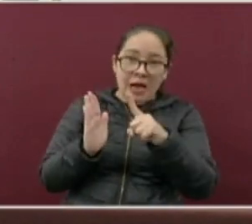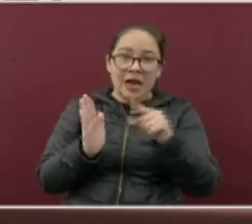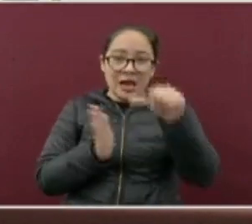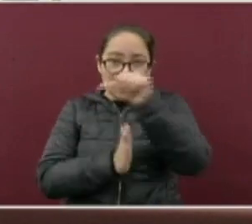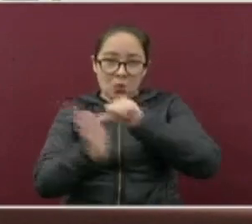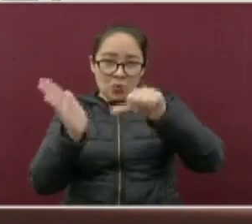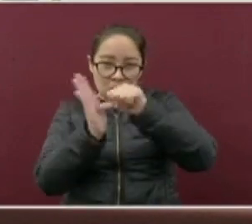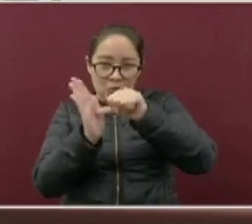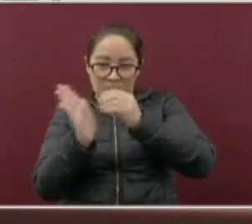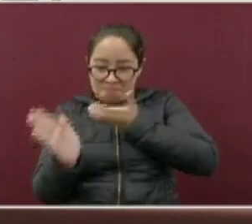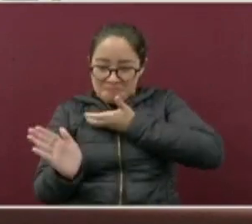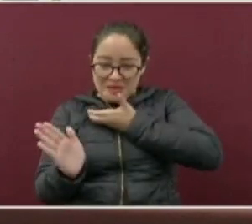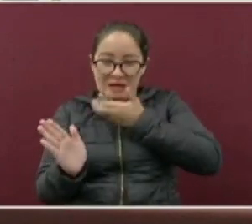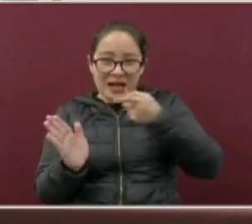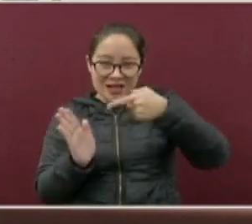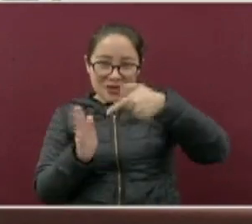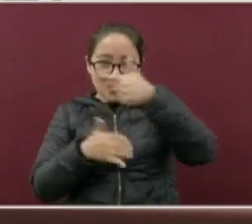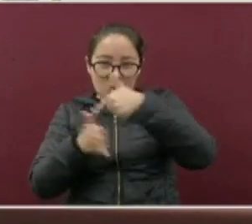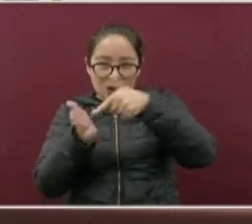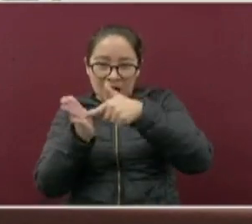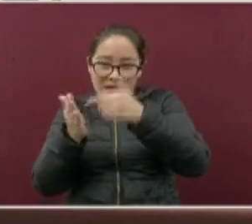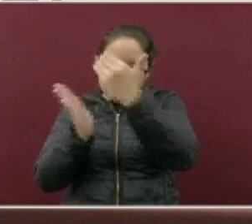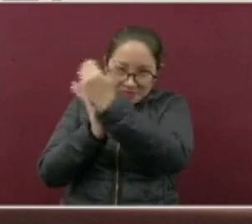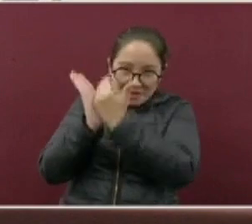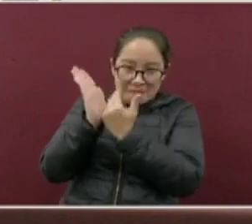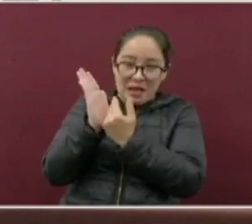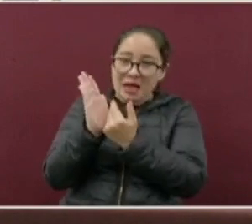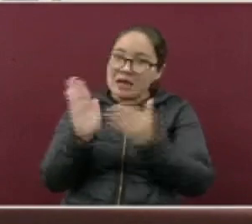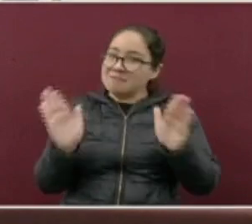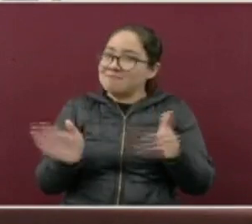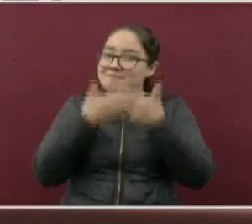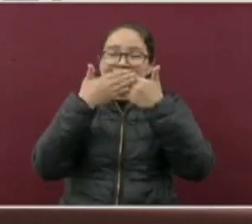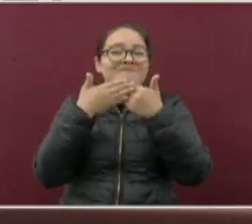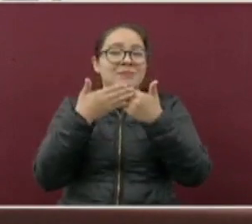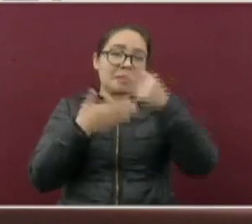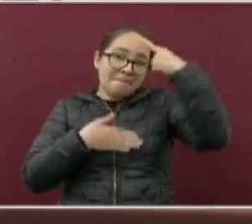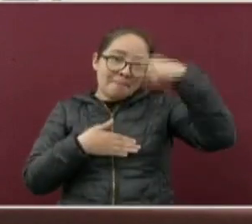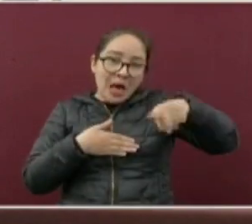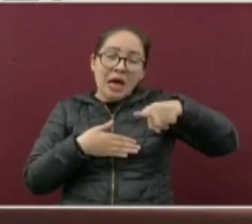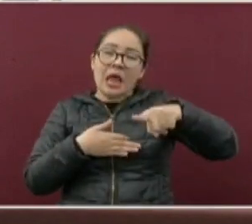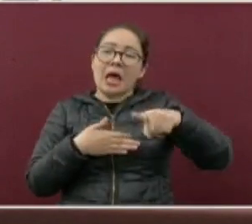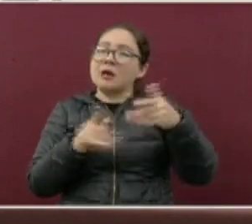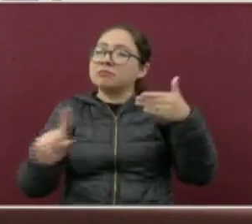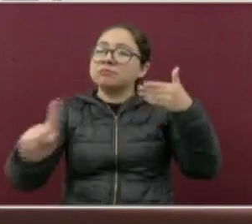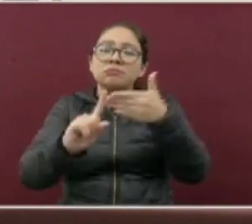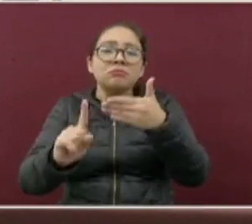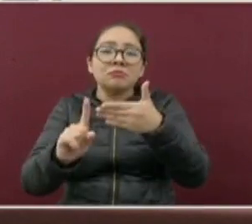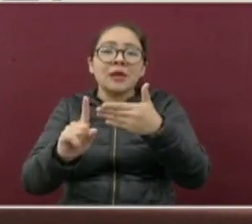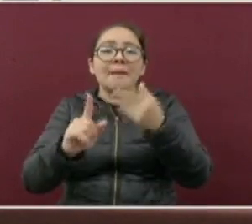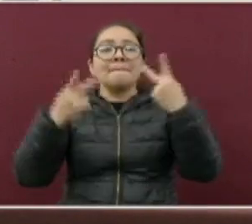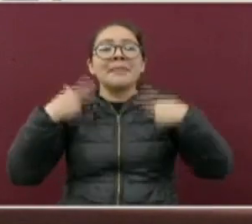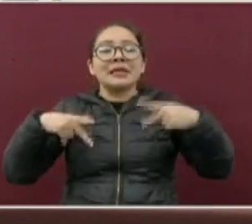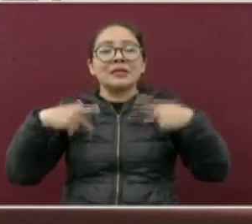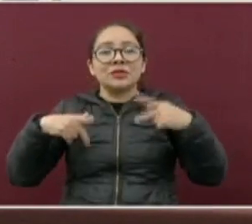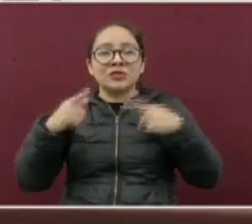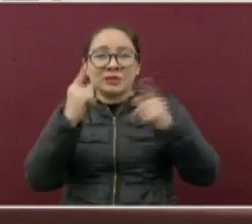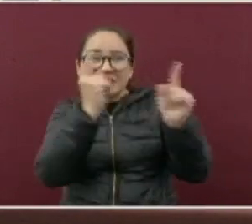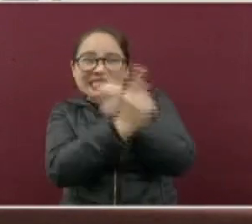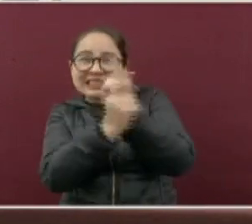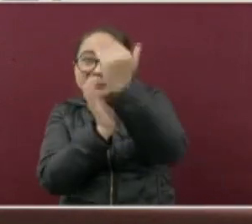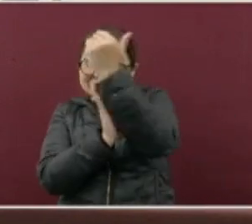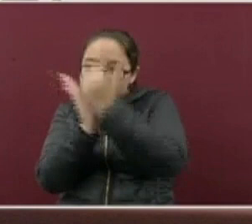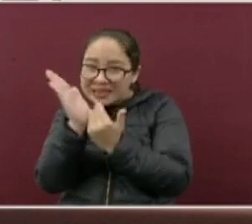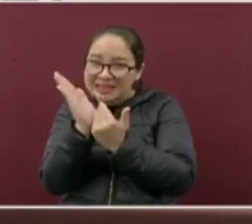de los municipios, que ya hemos mencionado, con la finalidad de reducir permanencia de